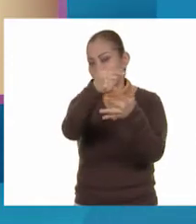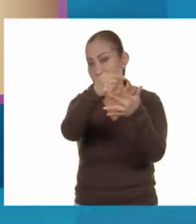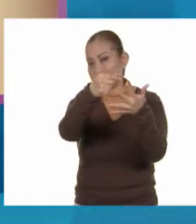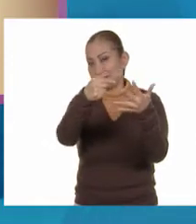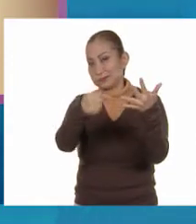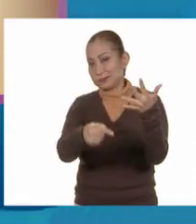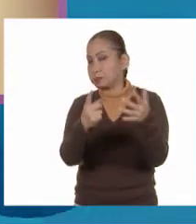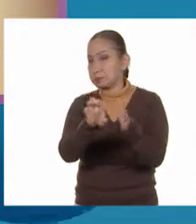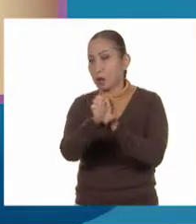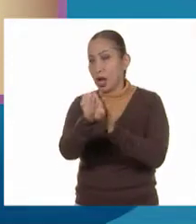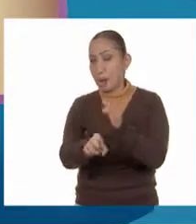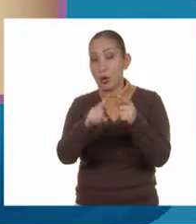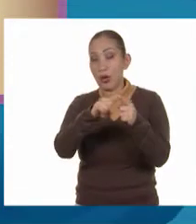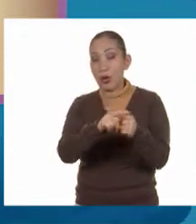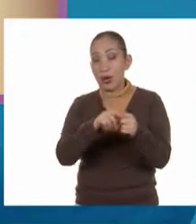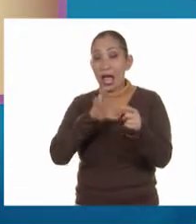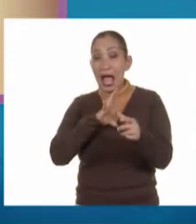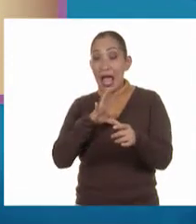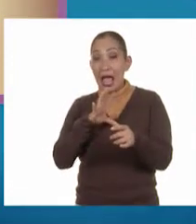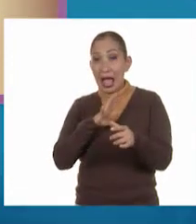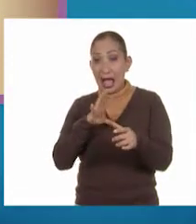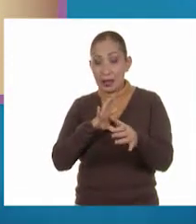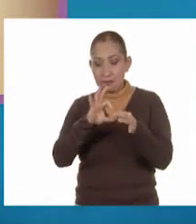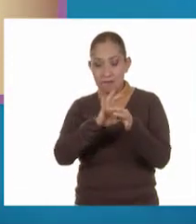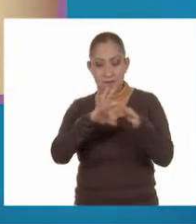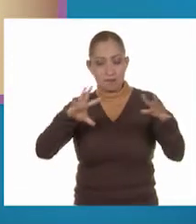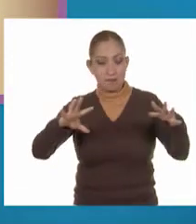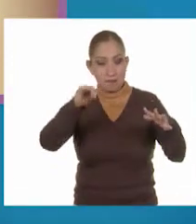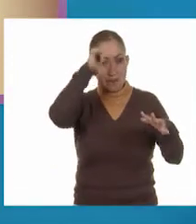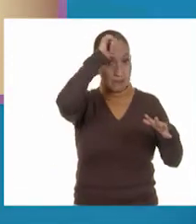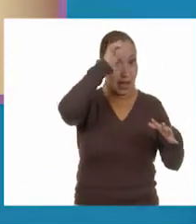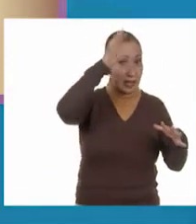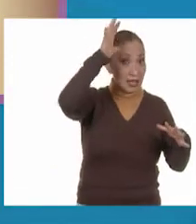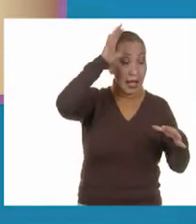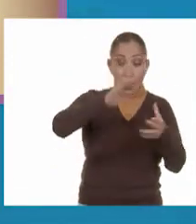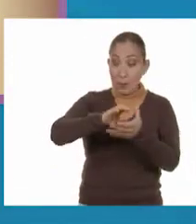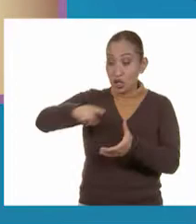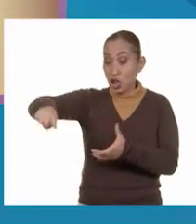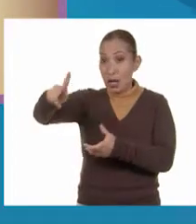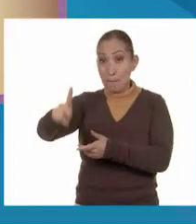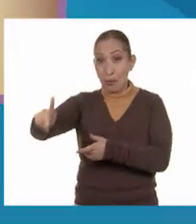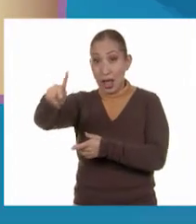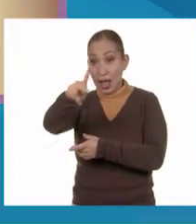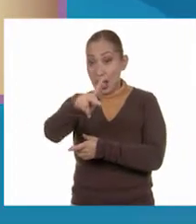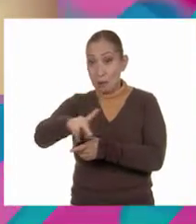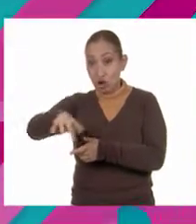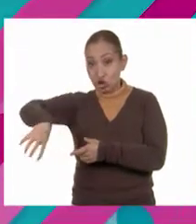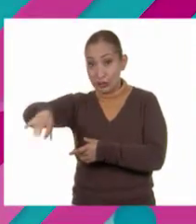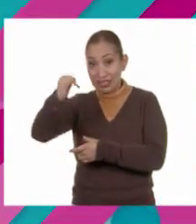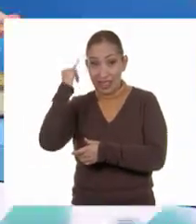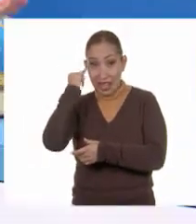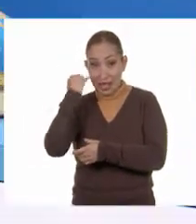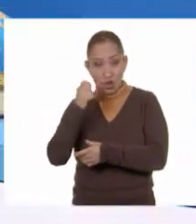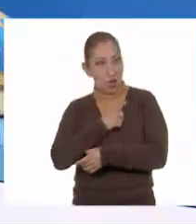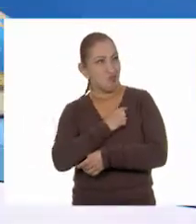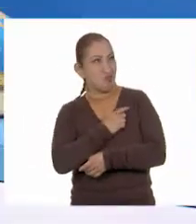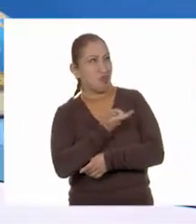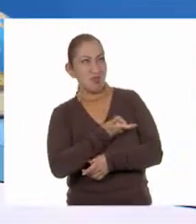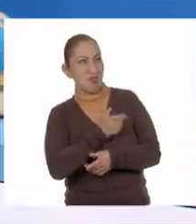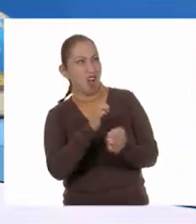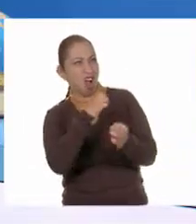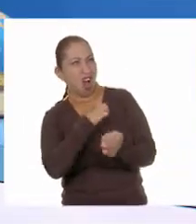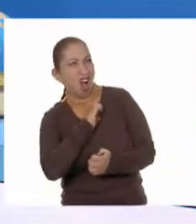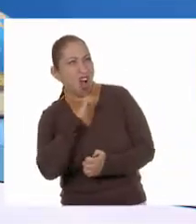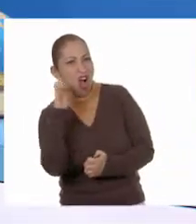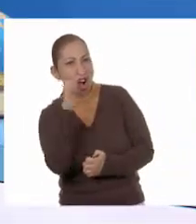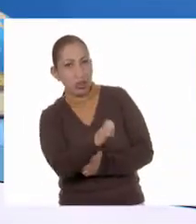las principales, la ruptura que existía entre los mexicas y la mayoría de los pueblos indígenas. Así es. Eso se